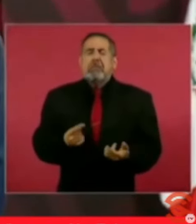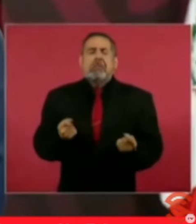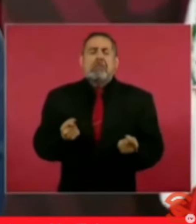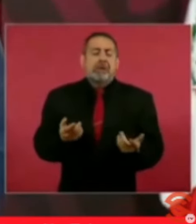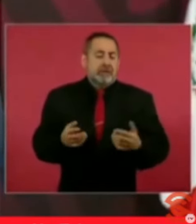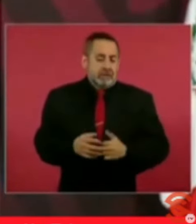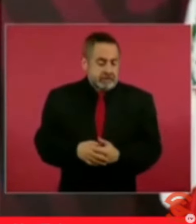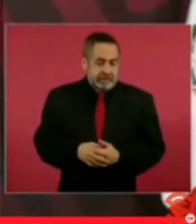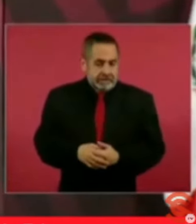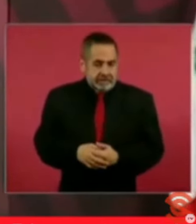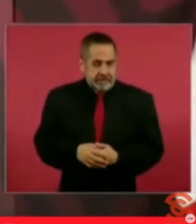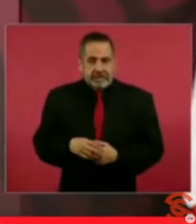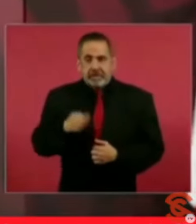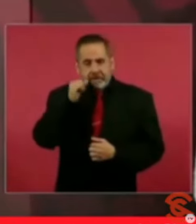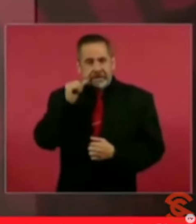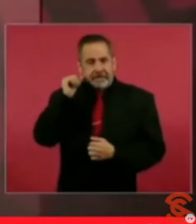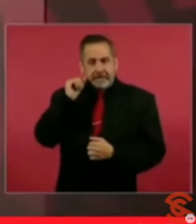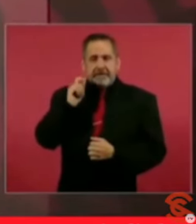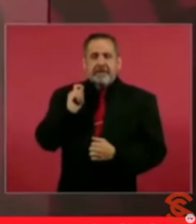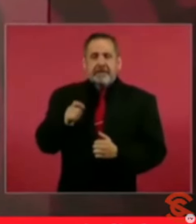Ayer,